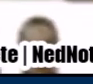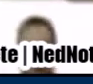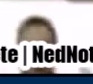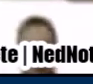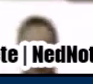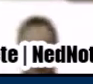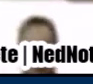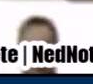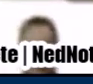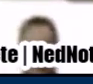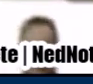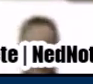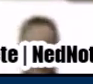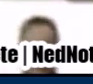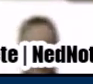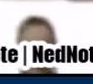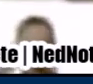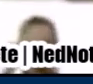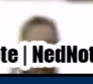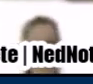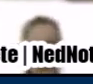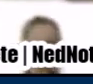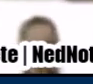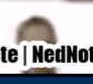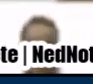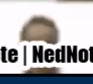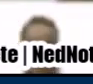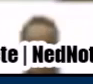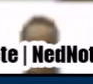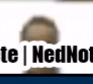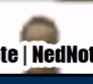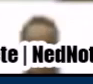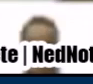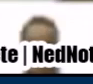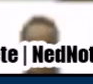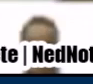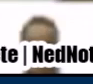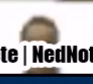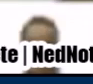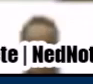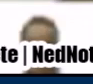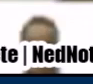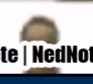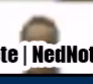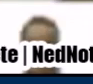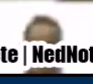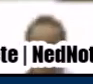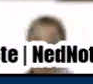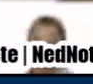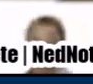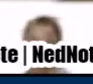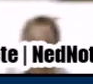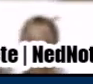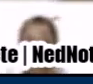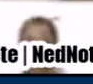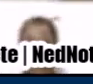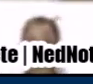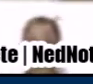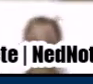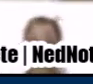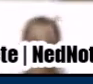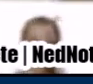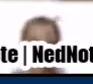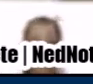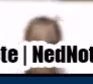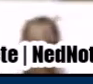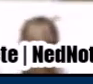este momento. Es la presión diplomática, es la movilización, han sido las sanciones personales a violadores de derechos humanos y corruptos, y hay que